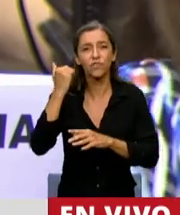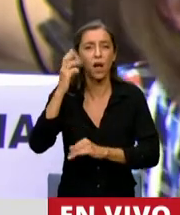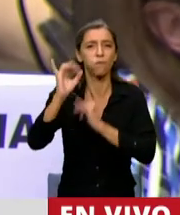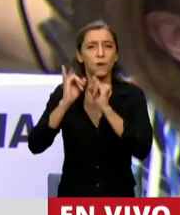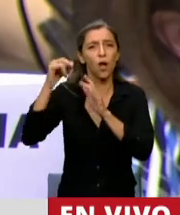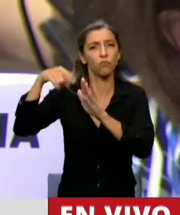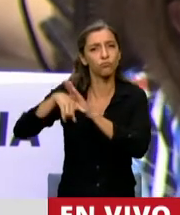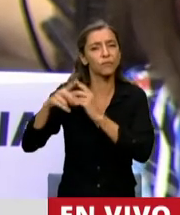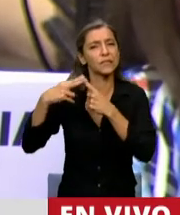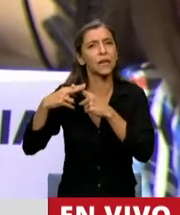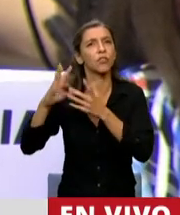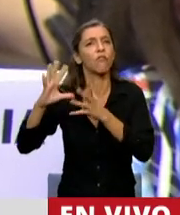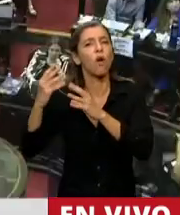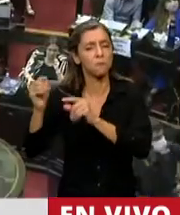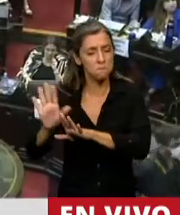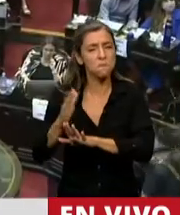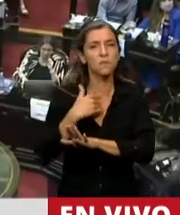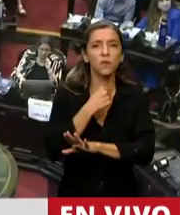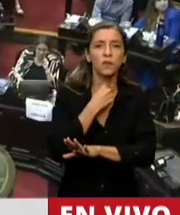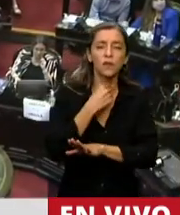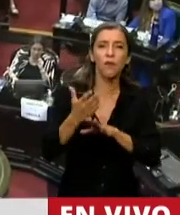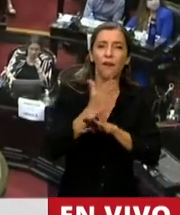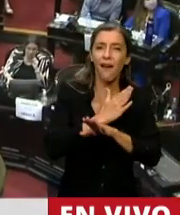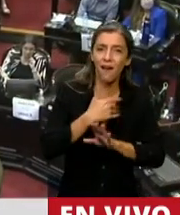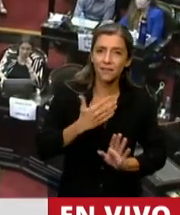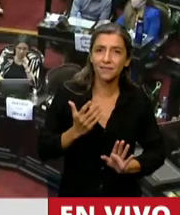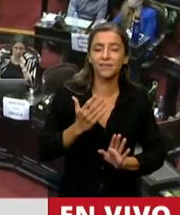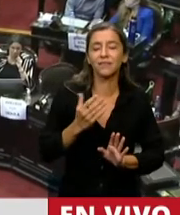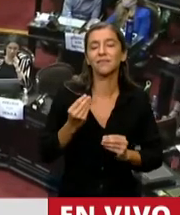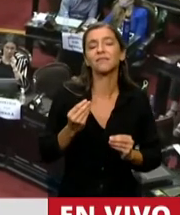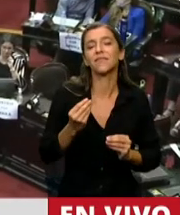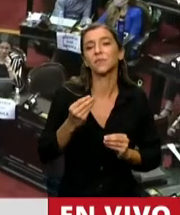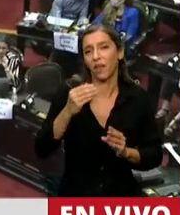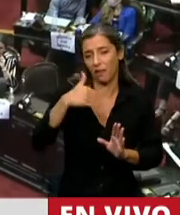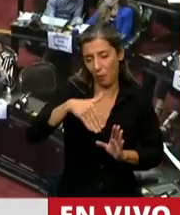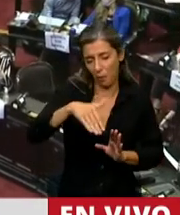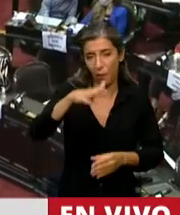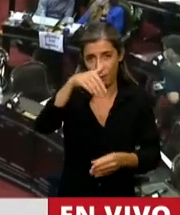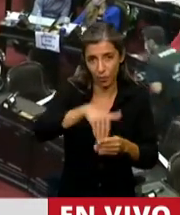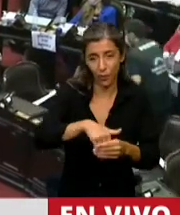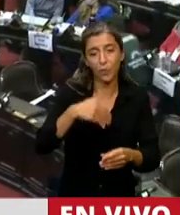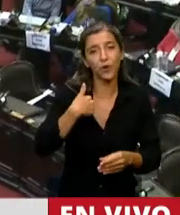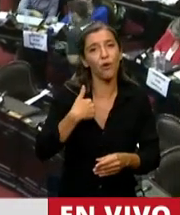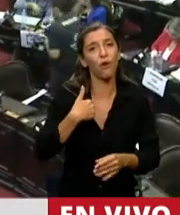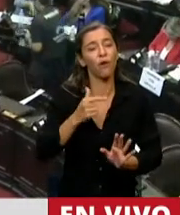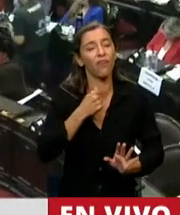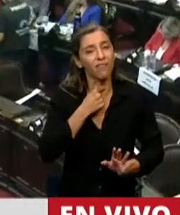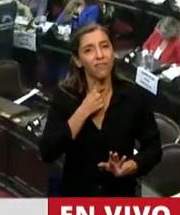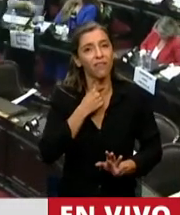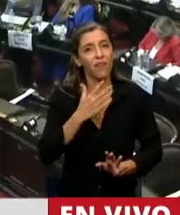los diputados, yo antes de votar y llegar a la votación, por supuesto, tengo que